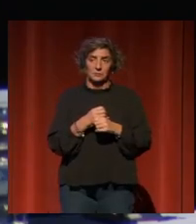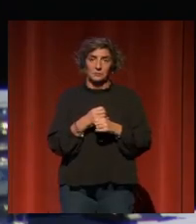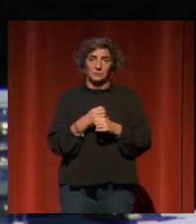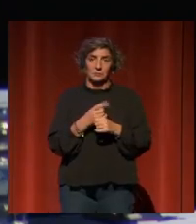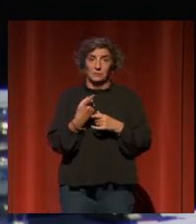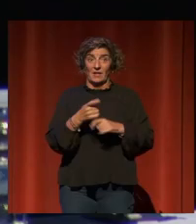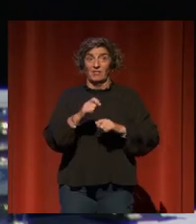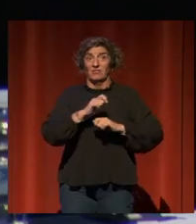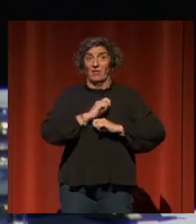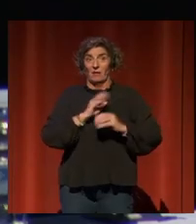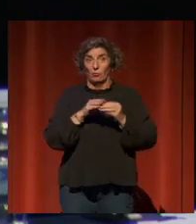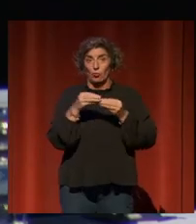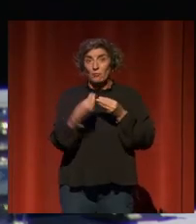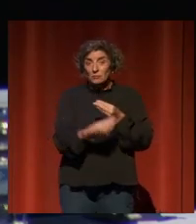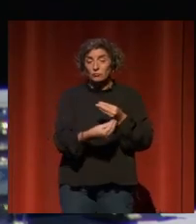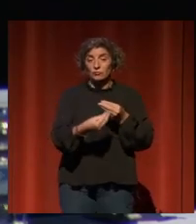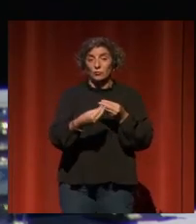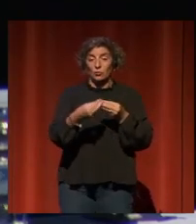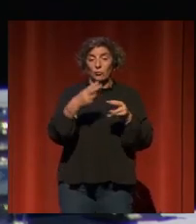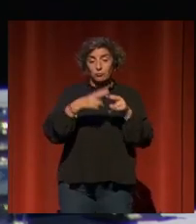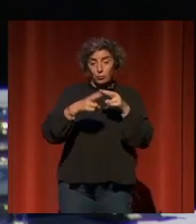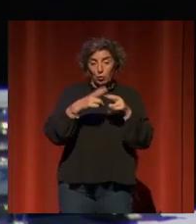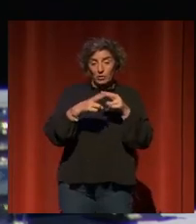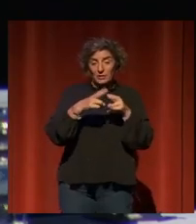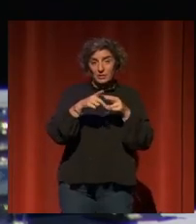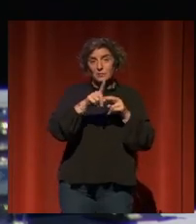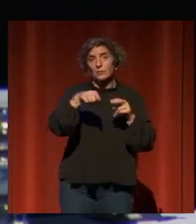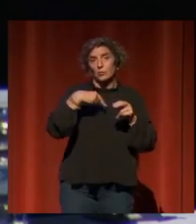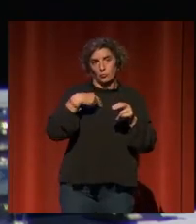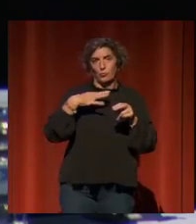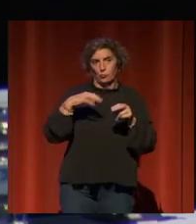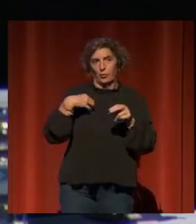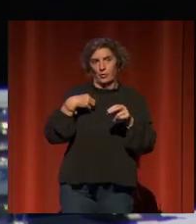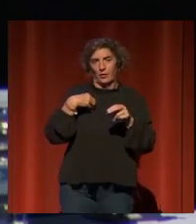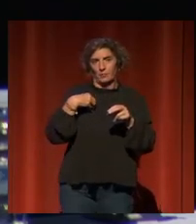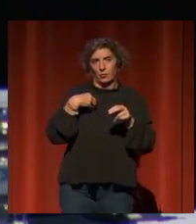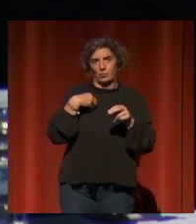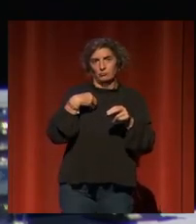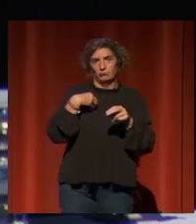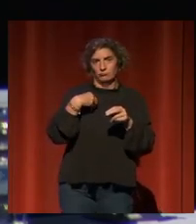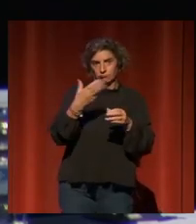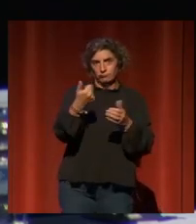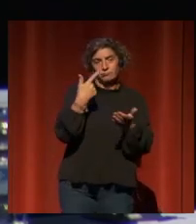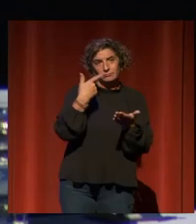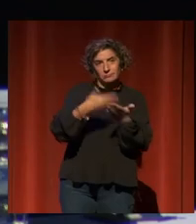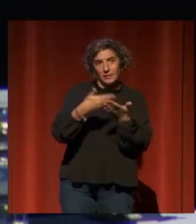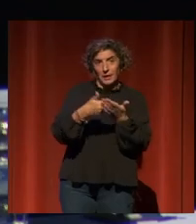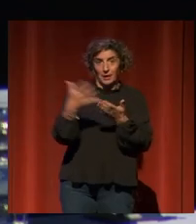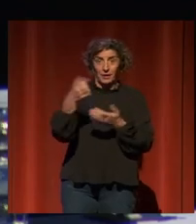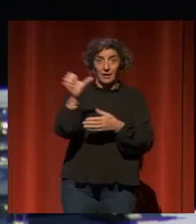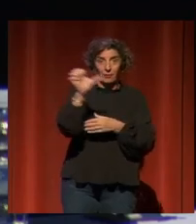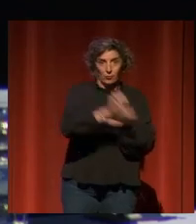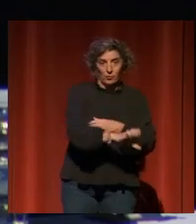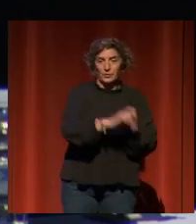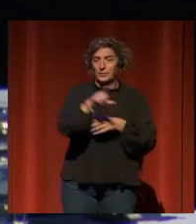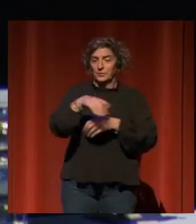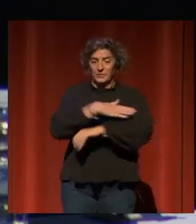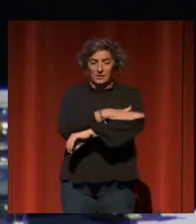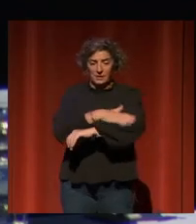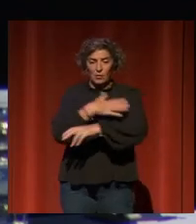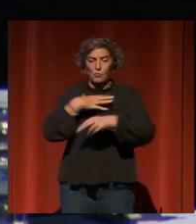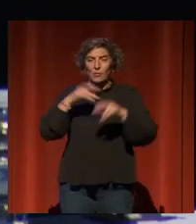político es un documento político al que nos podemos referir en toda Europa eh los estados miembros pueden hablar sobre temas